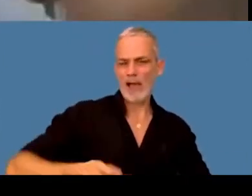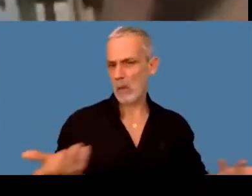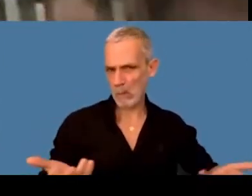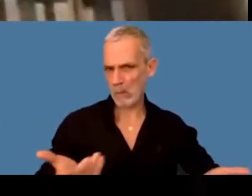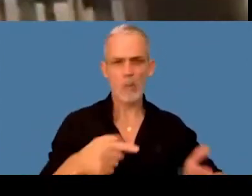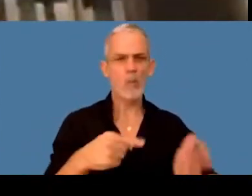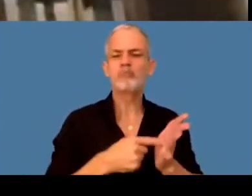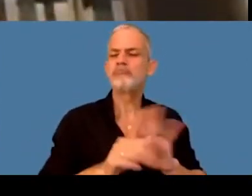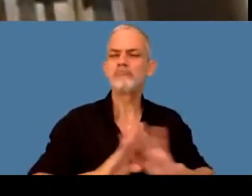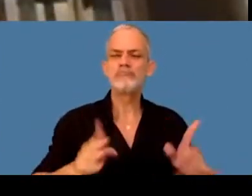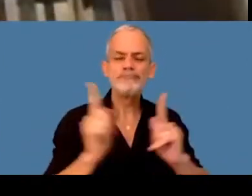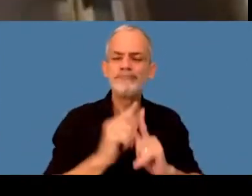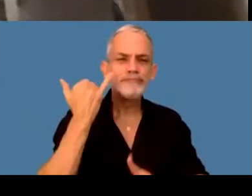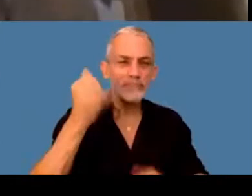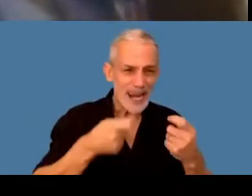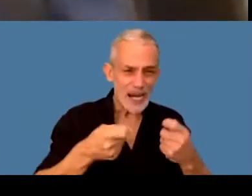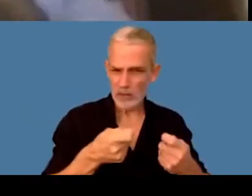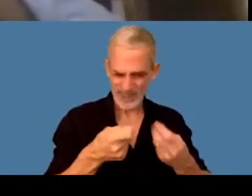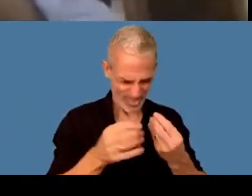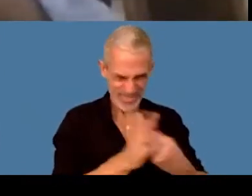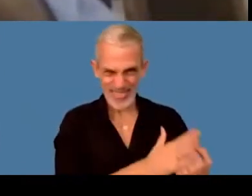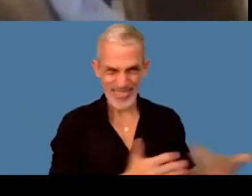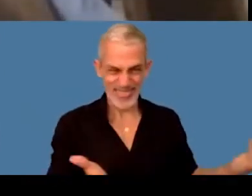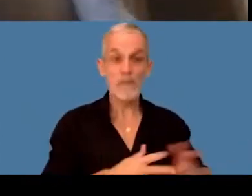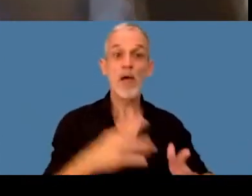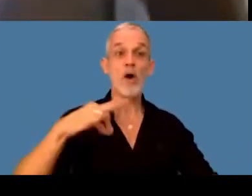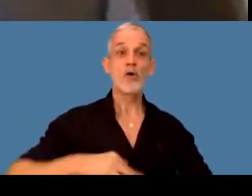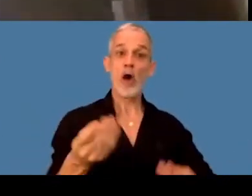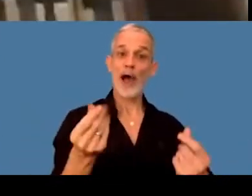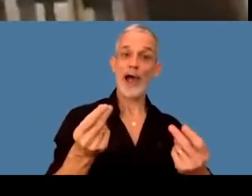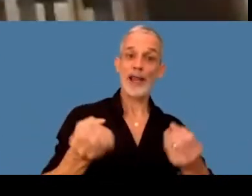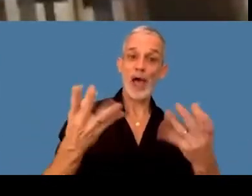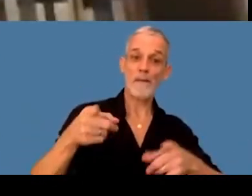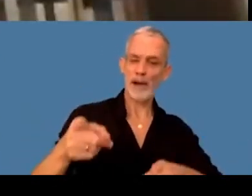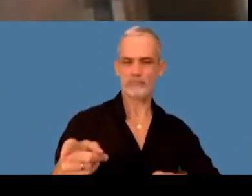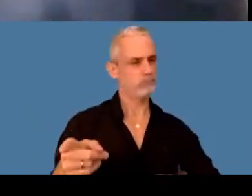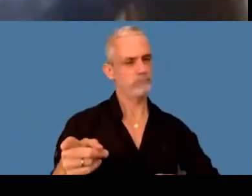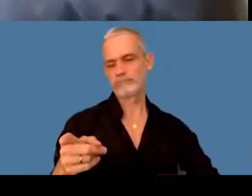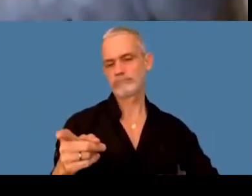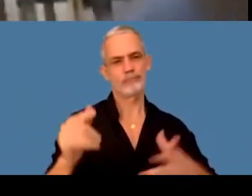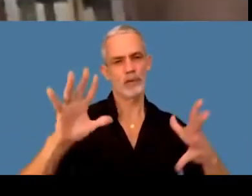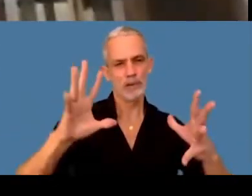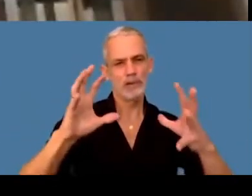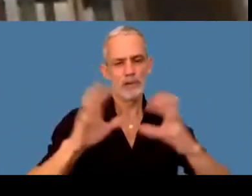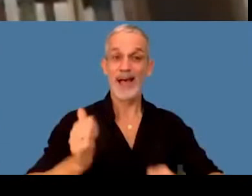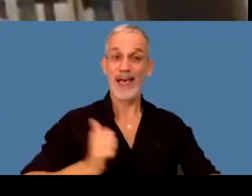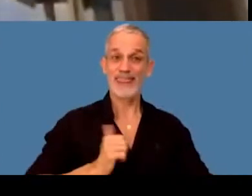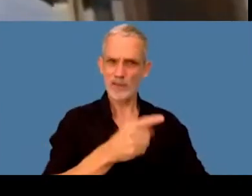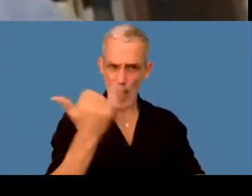Punto, se acabó la negociación. Y los que tenían mejores condiciones en los convenios, sistemáticamente la dictadura, está en el